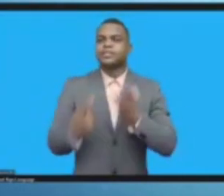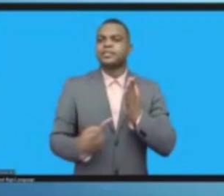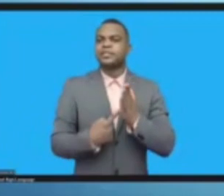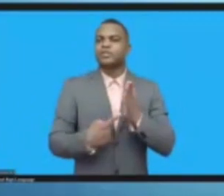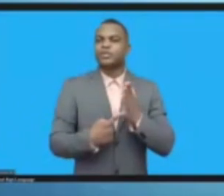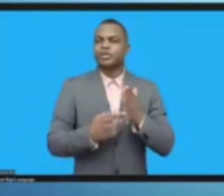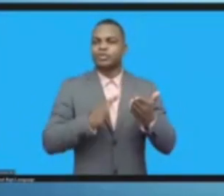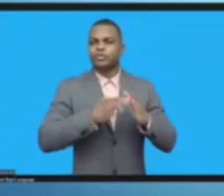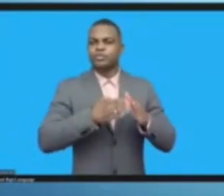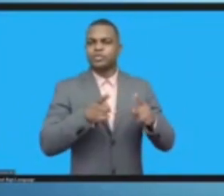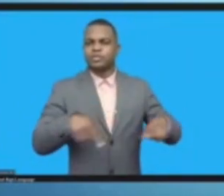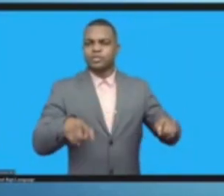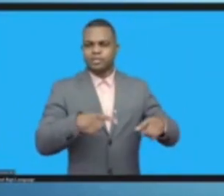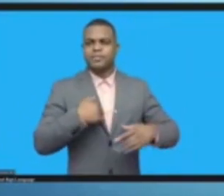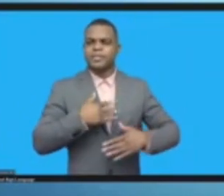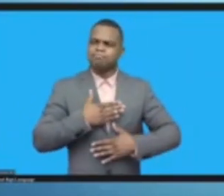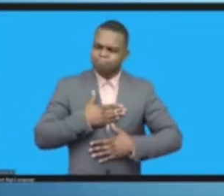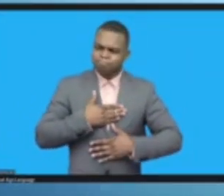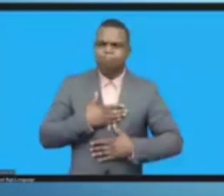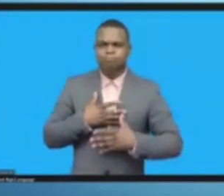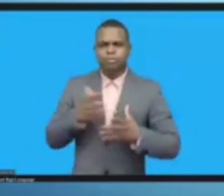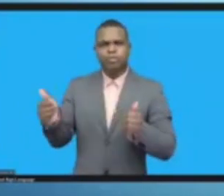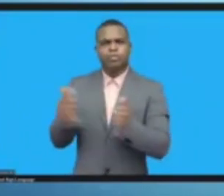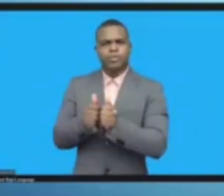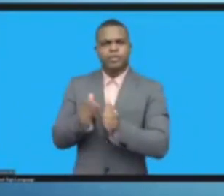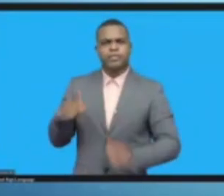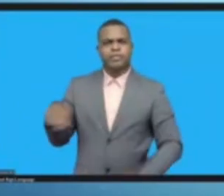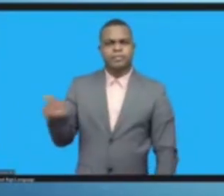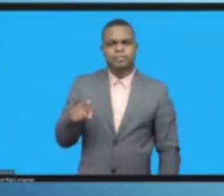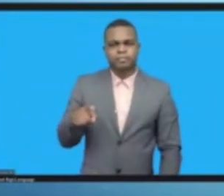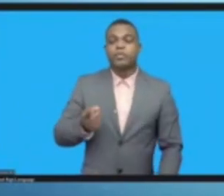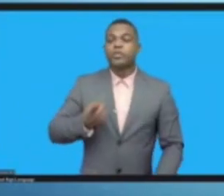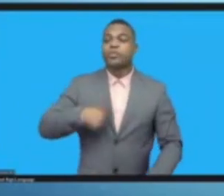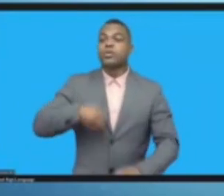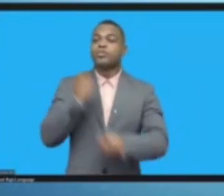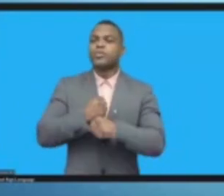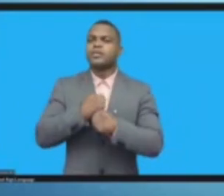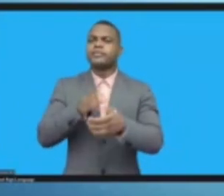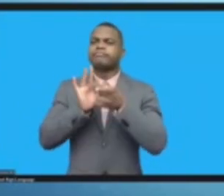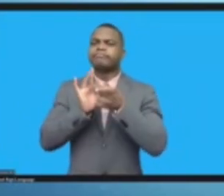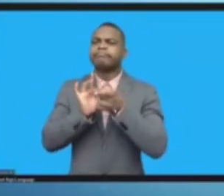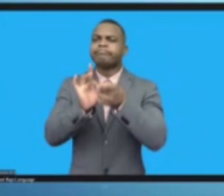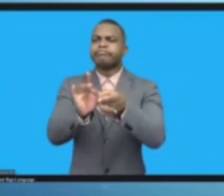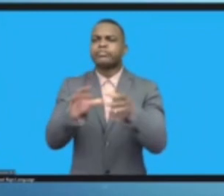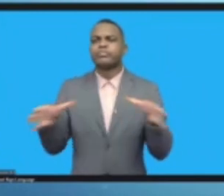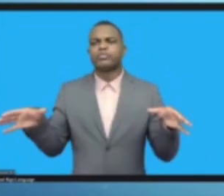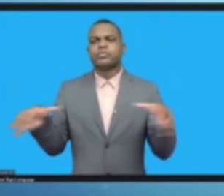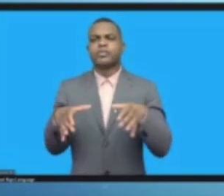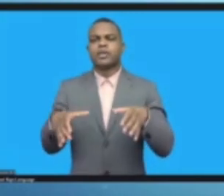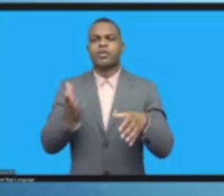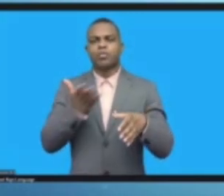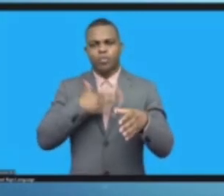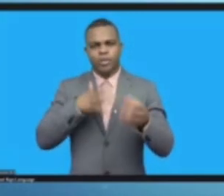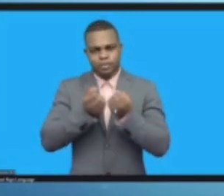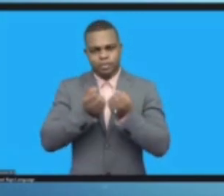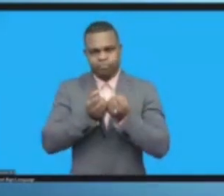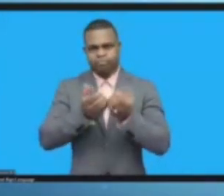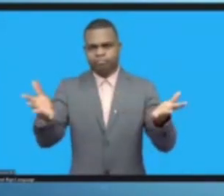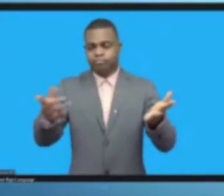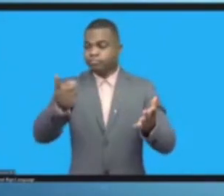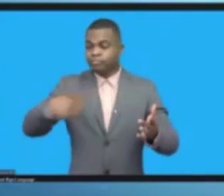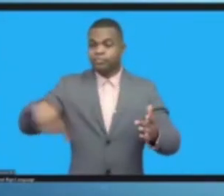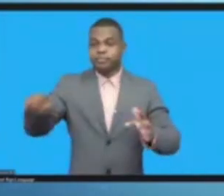no quizás el operador no esté prestando servicios que se hace el wifi no esté funcionando pero